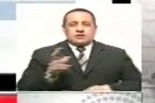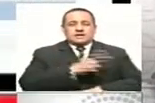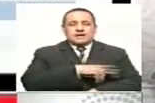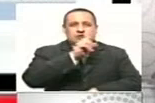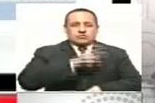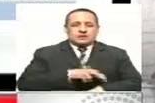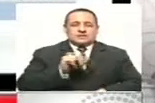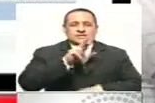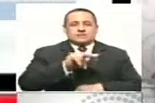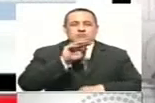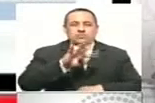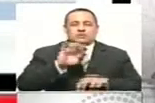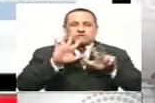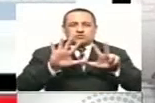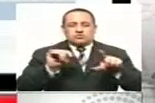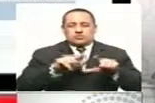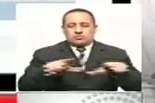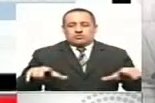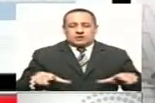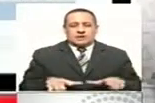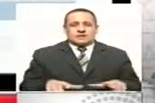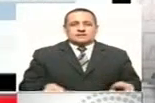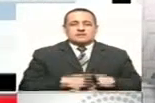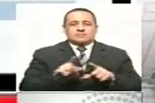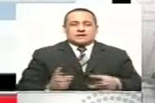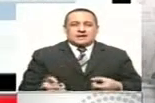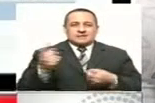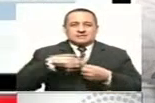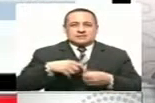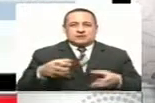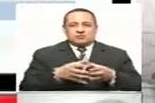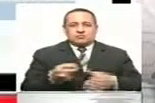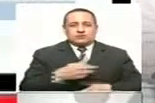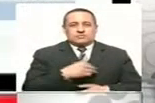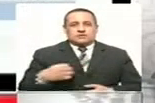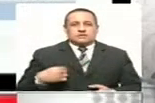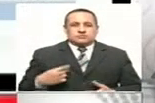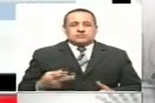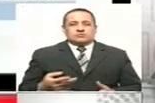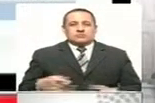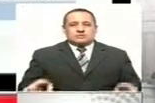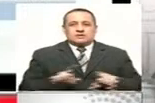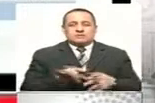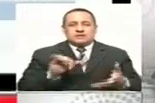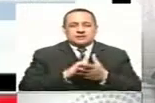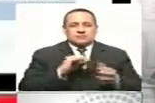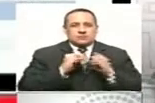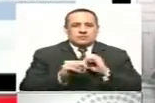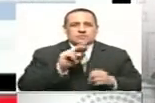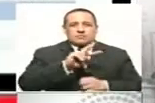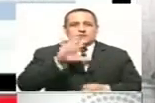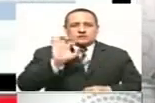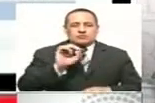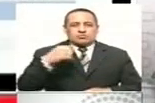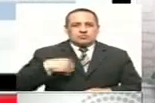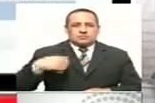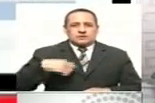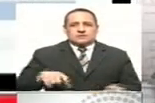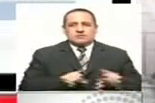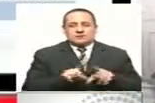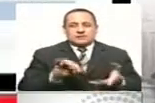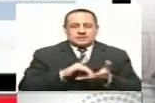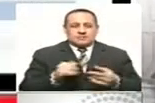regionales, 348 entidades adscritas al Poder Ejecutivo, y las 25 municipalidades deberían